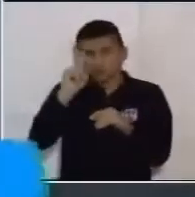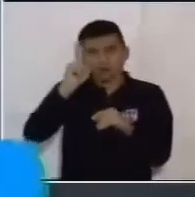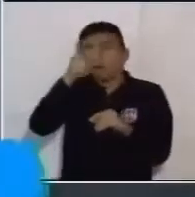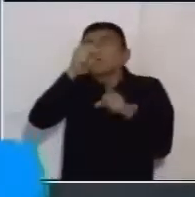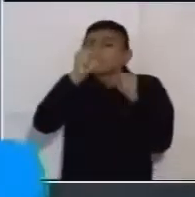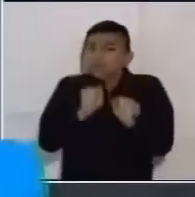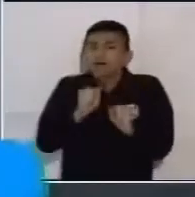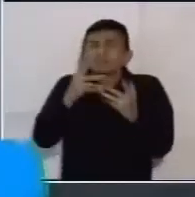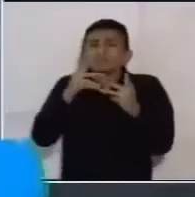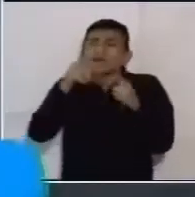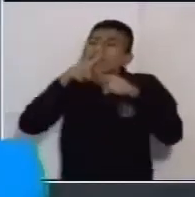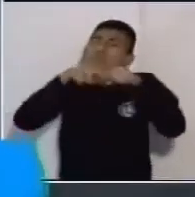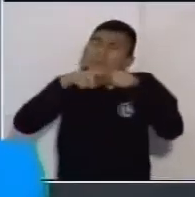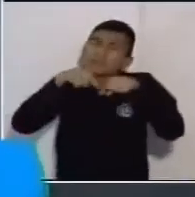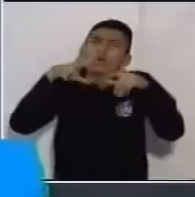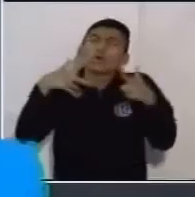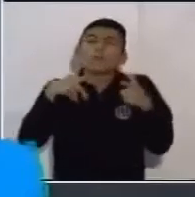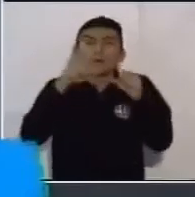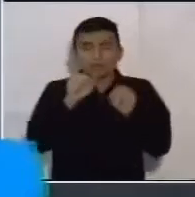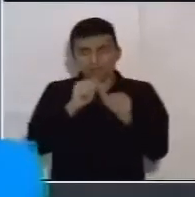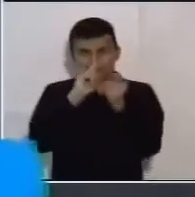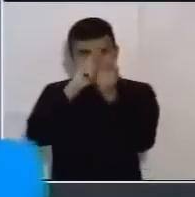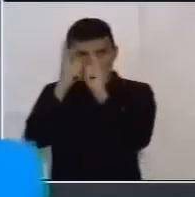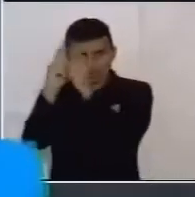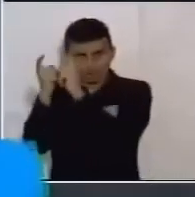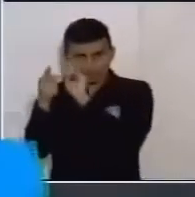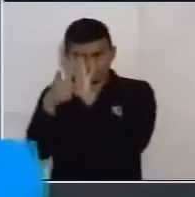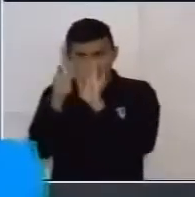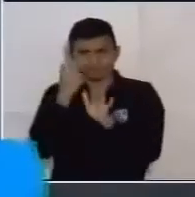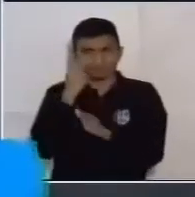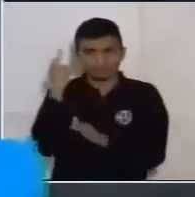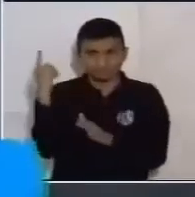En este caso, este triángulo tiene